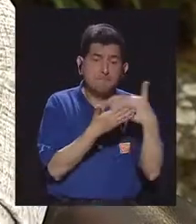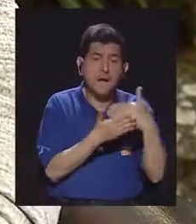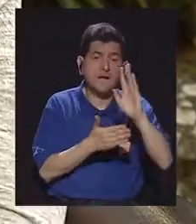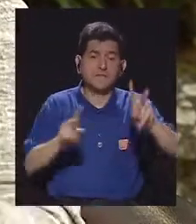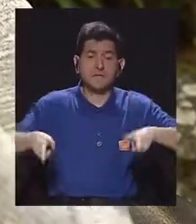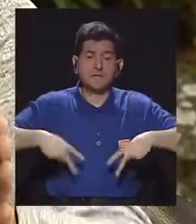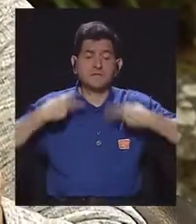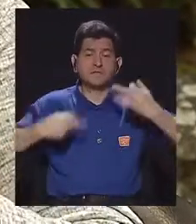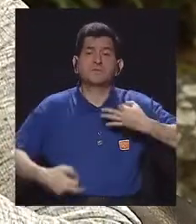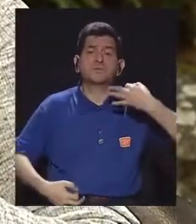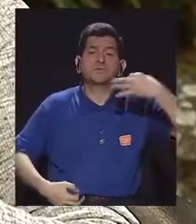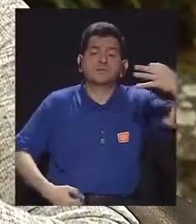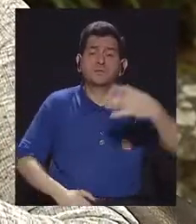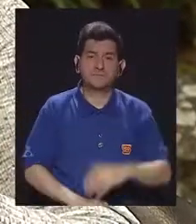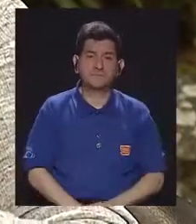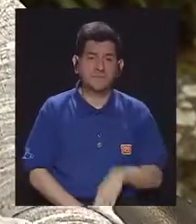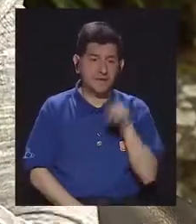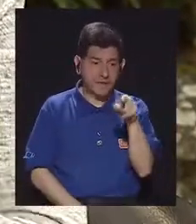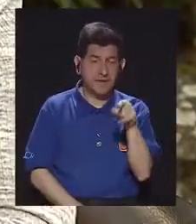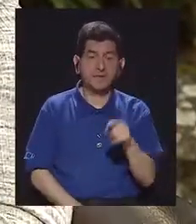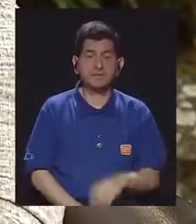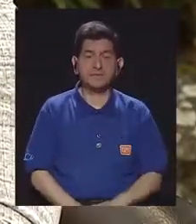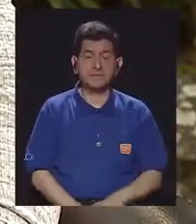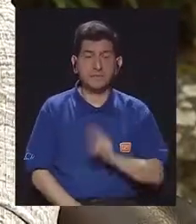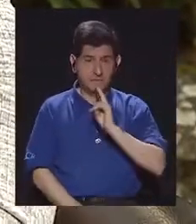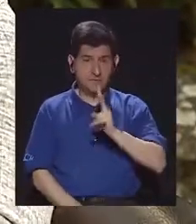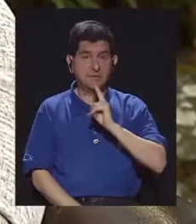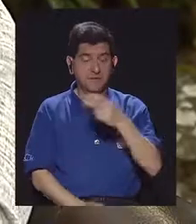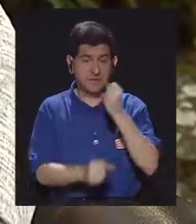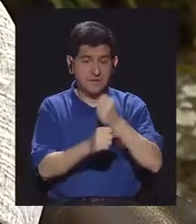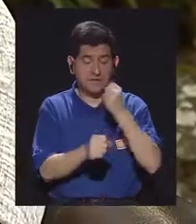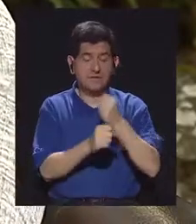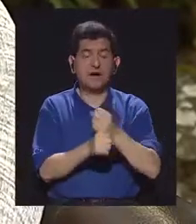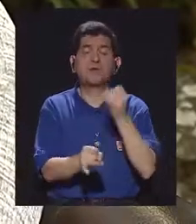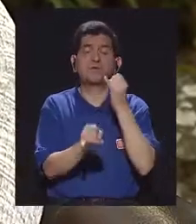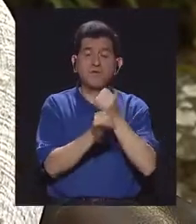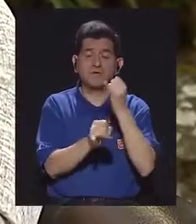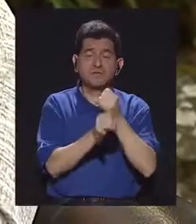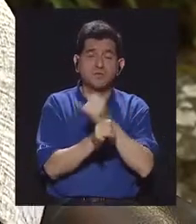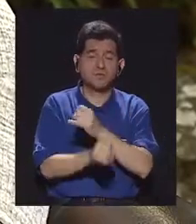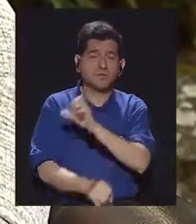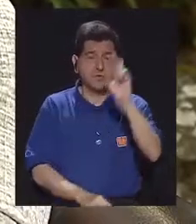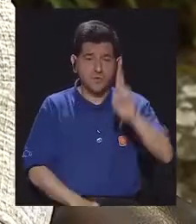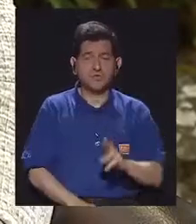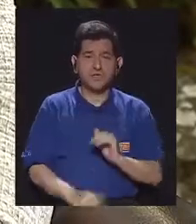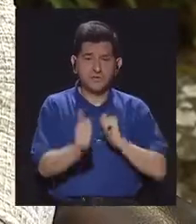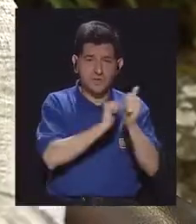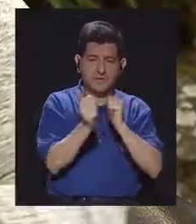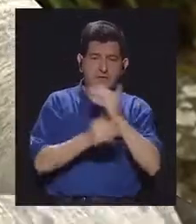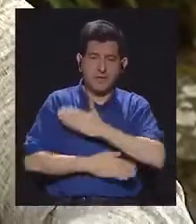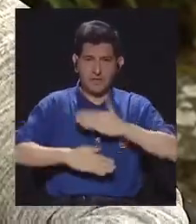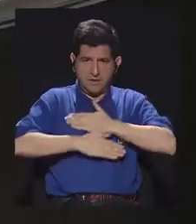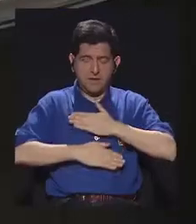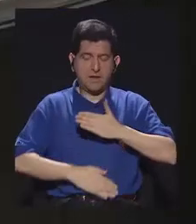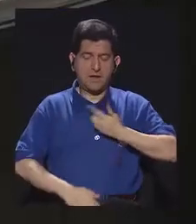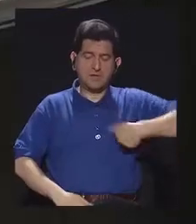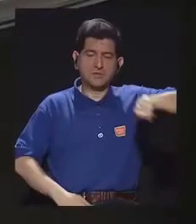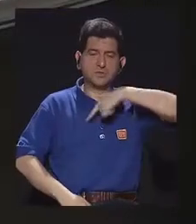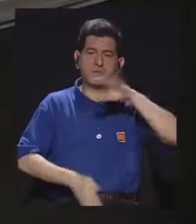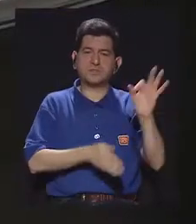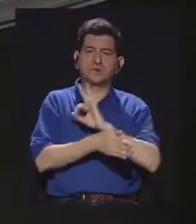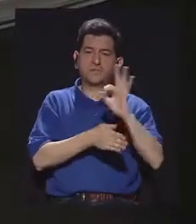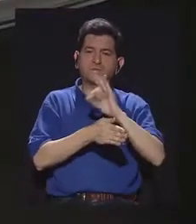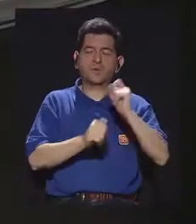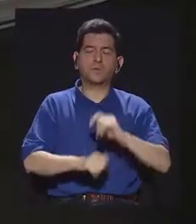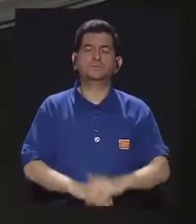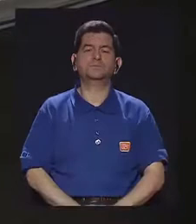parte de su vida diaria. Eso es realmente la labor del ICODER, eso es nuestra función. Claro. Ahora